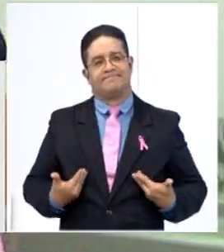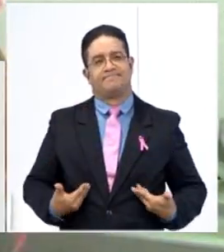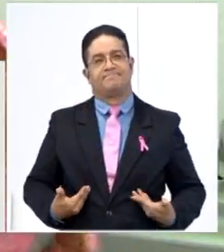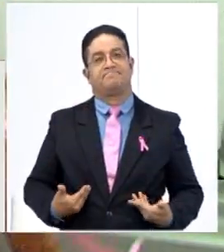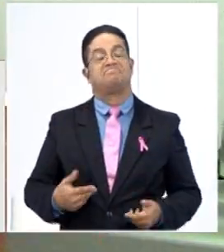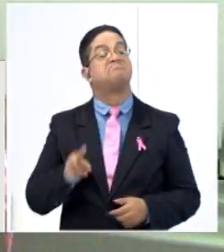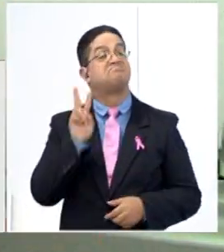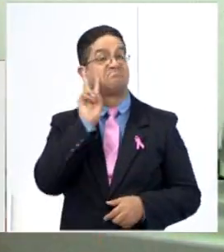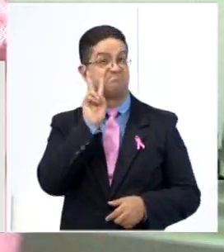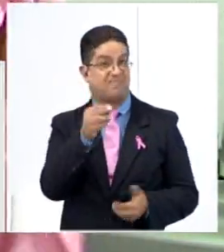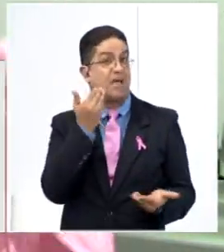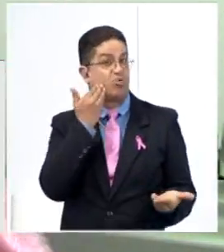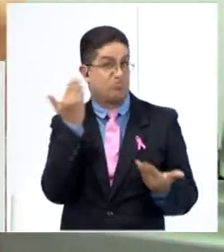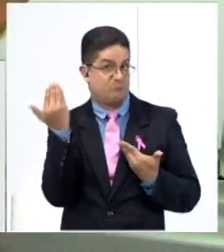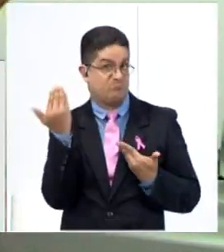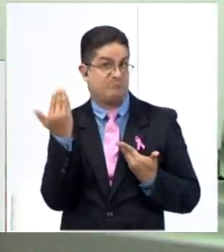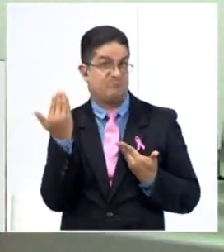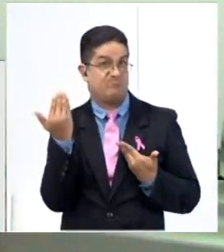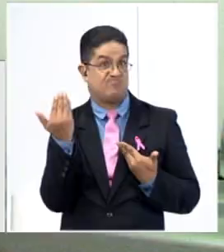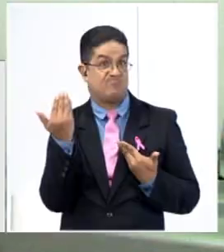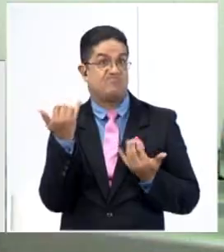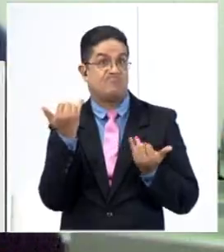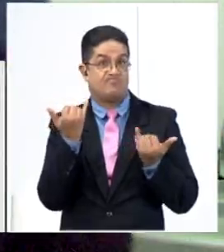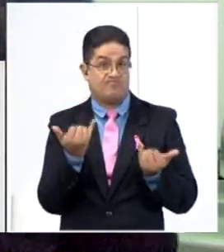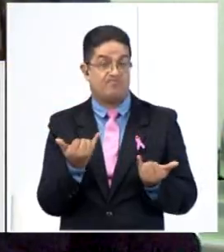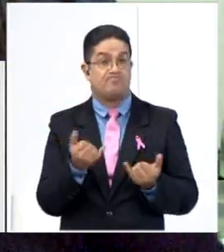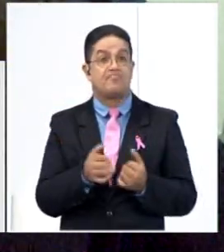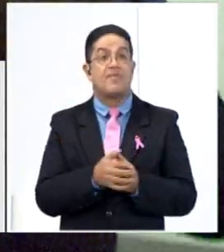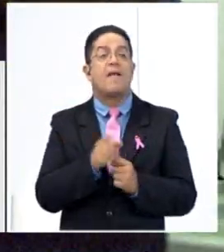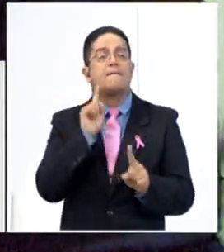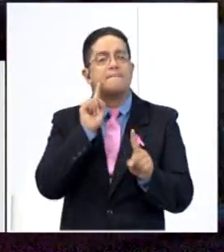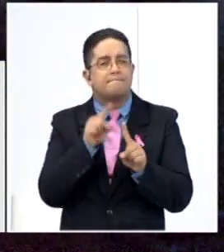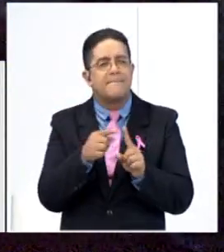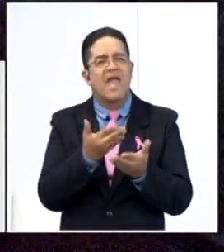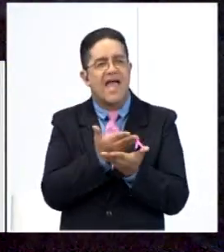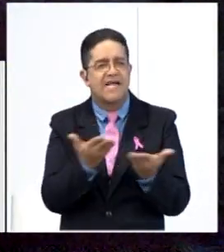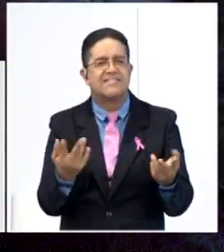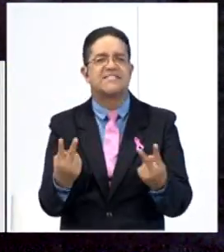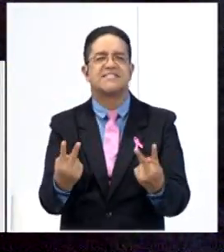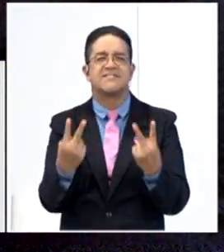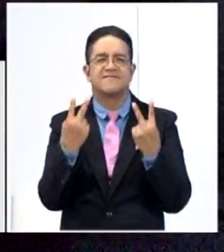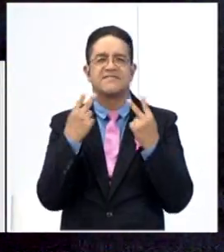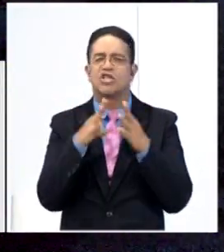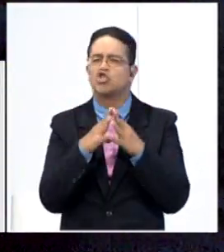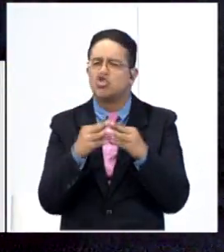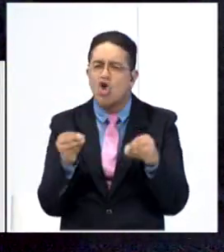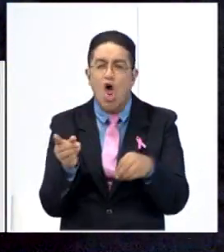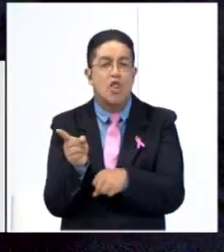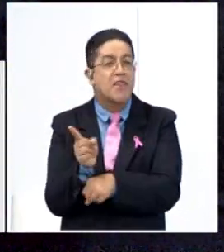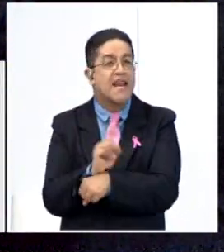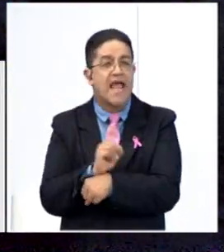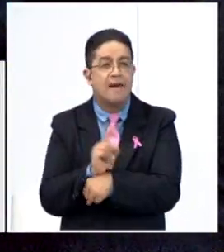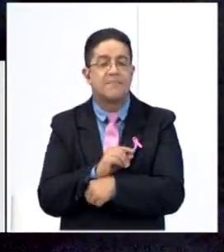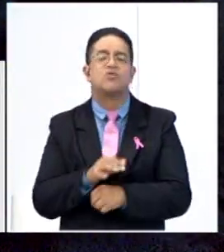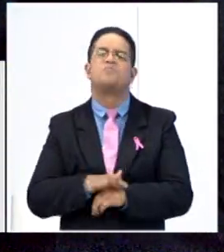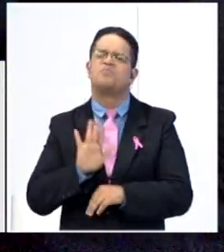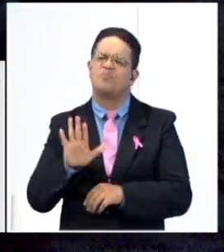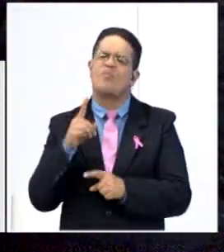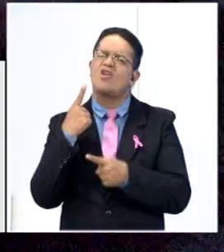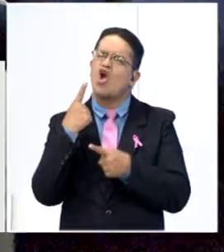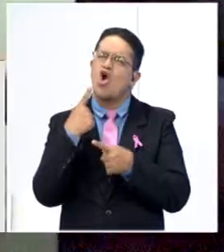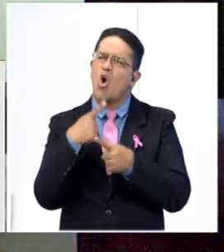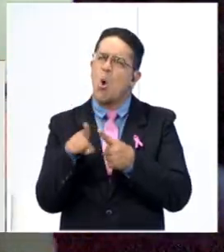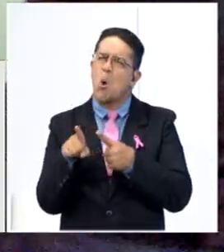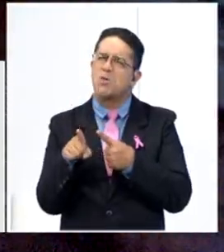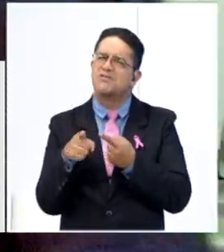viendo prácticamente en vivo a través de este estudio para que vean que todo el estudio se hace muy rápido. ¿Qué otros mitos o realidades nos